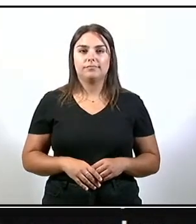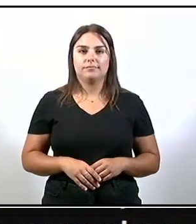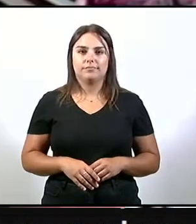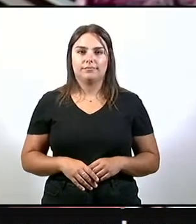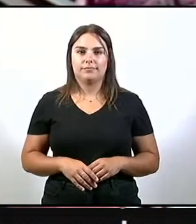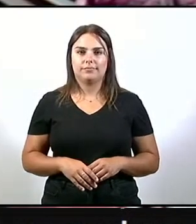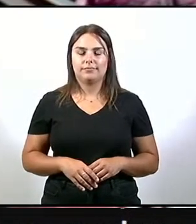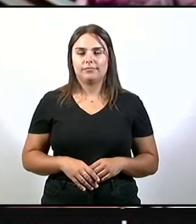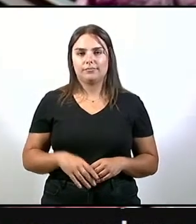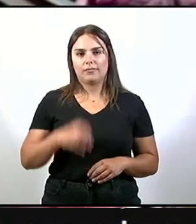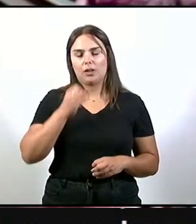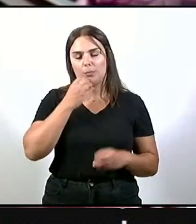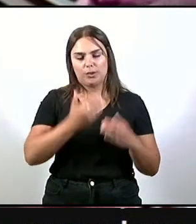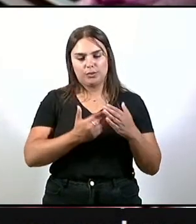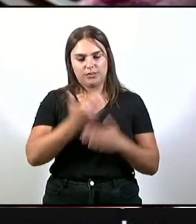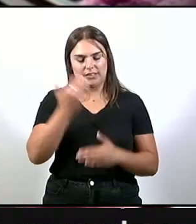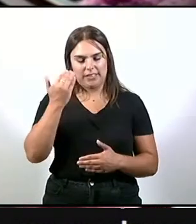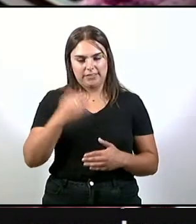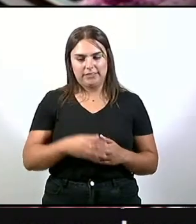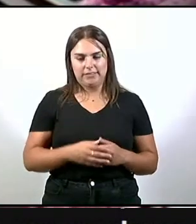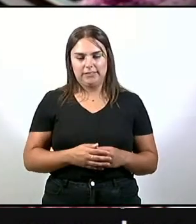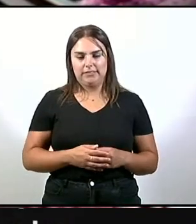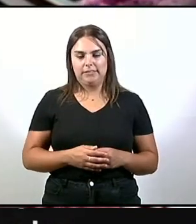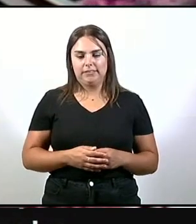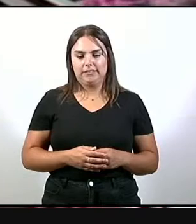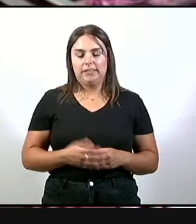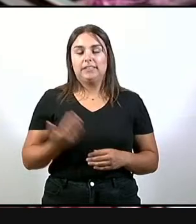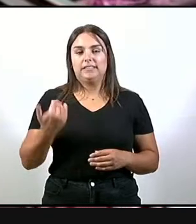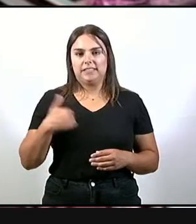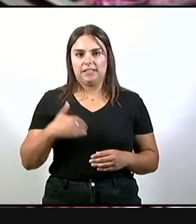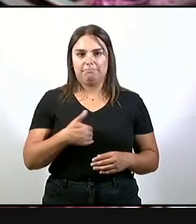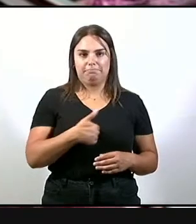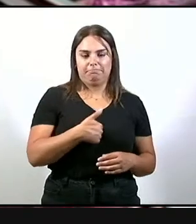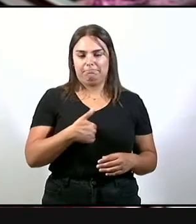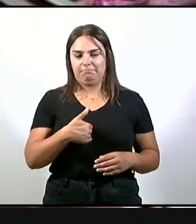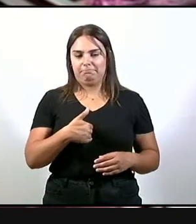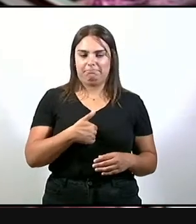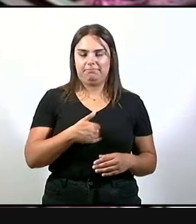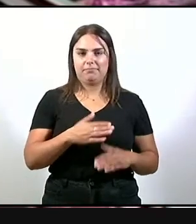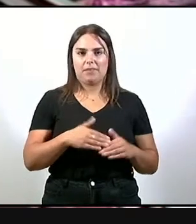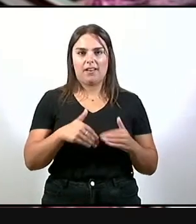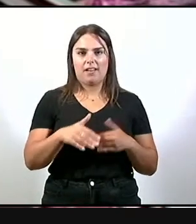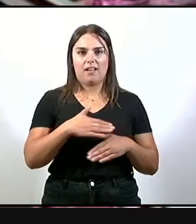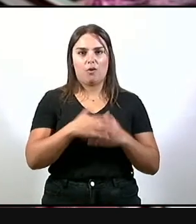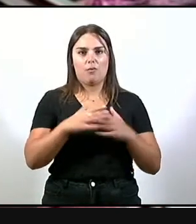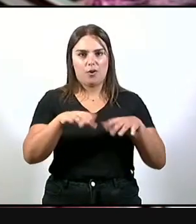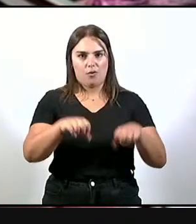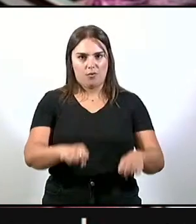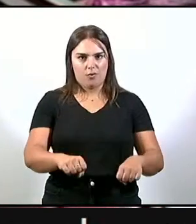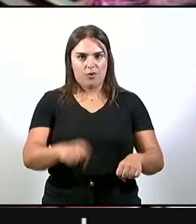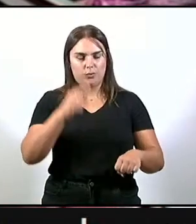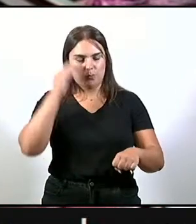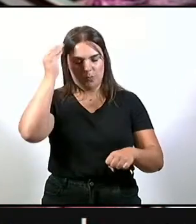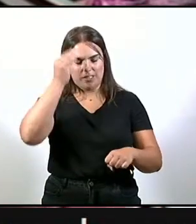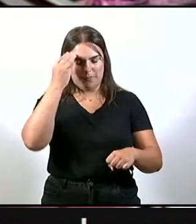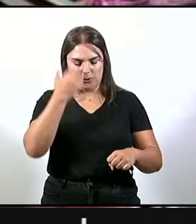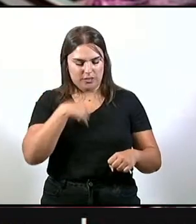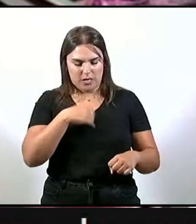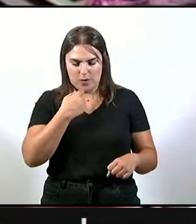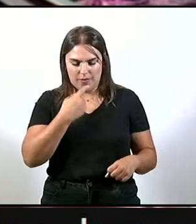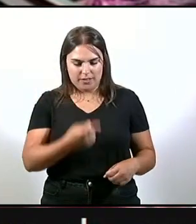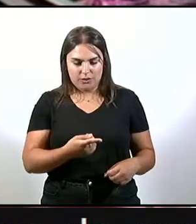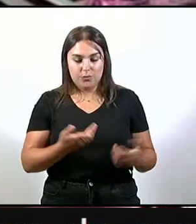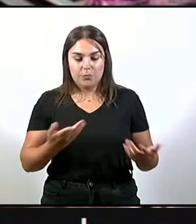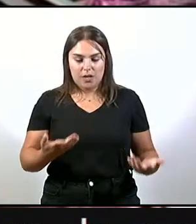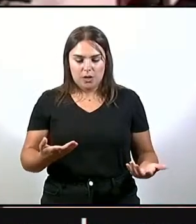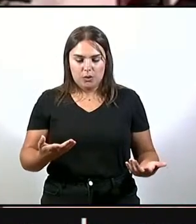Buenos días. Aunque ya ha dicho su postura de cara a la investidura y lo que piensa en torno a lo que ha ocurrido ayer,